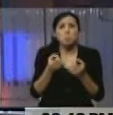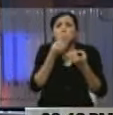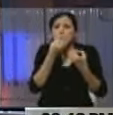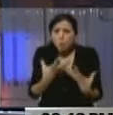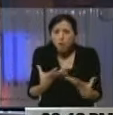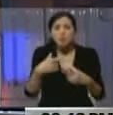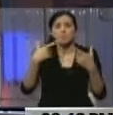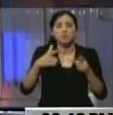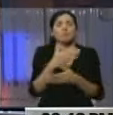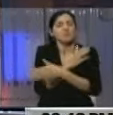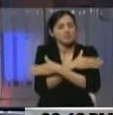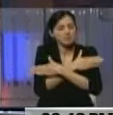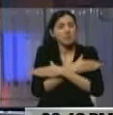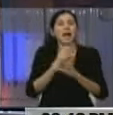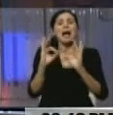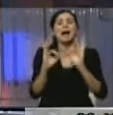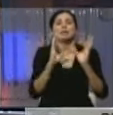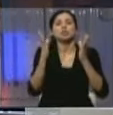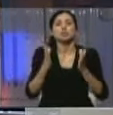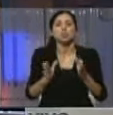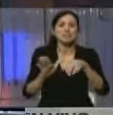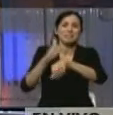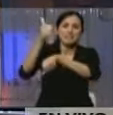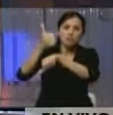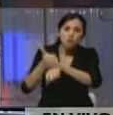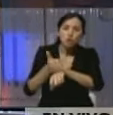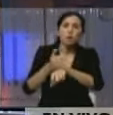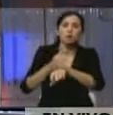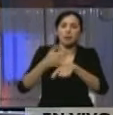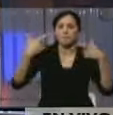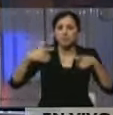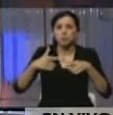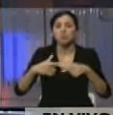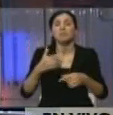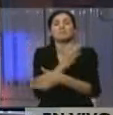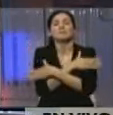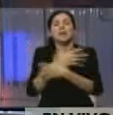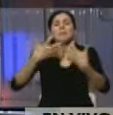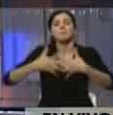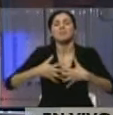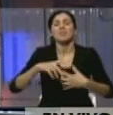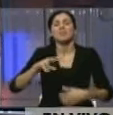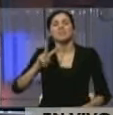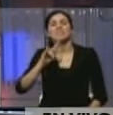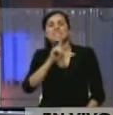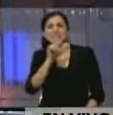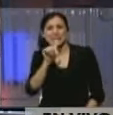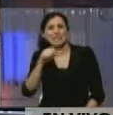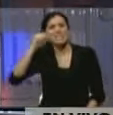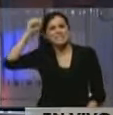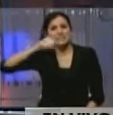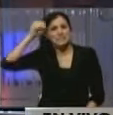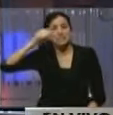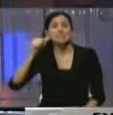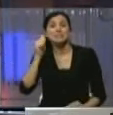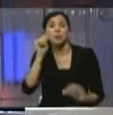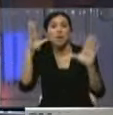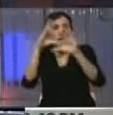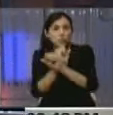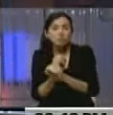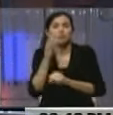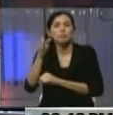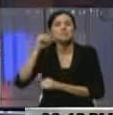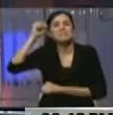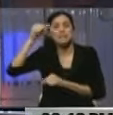felicitar a los actores, actrices, al director, a los guionistas, a la Villa del Cine. El sábado en la noche fuimos a un cine